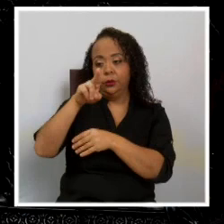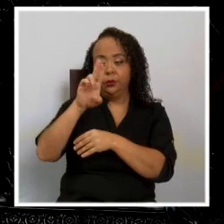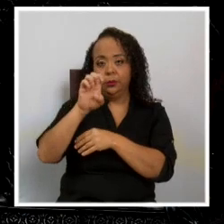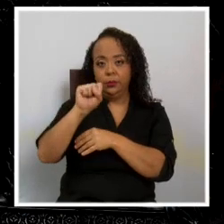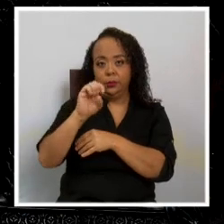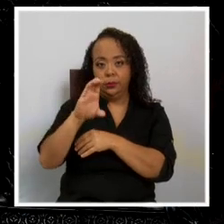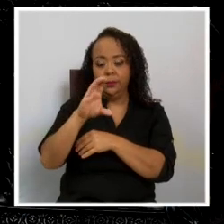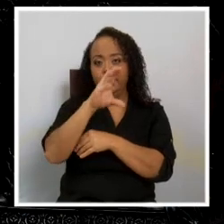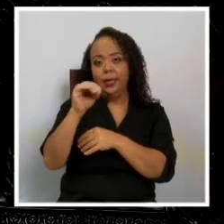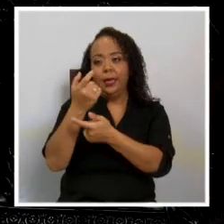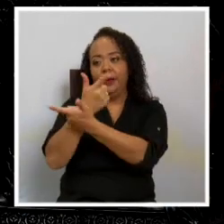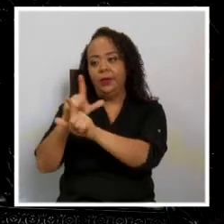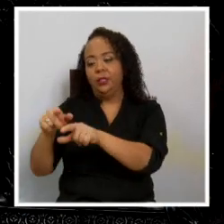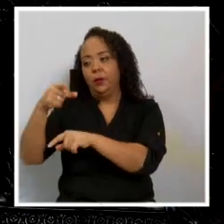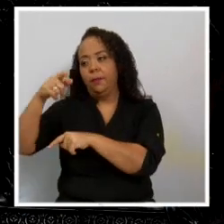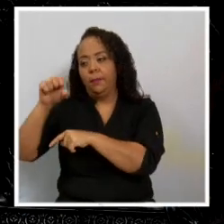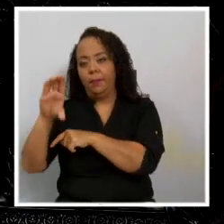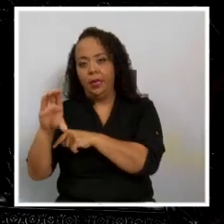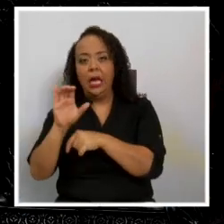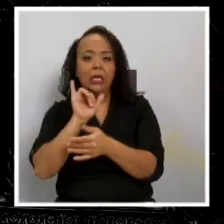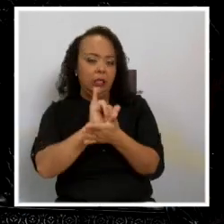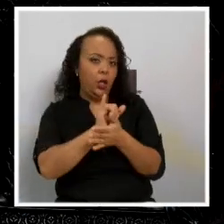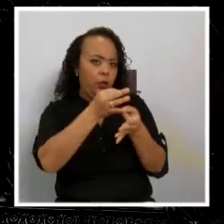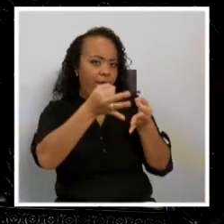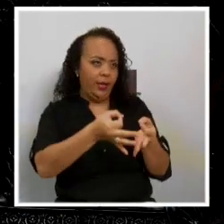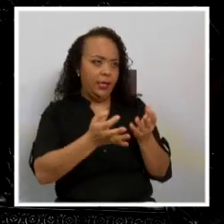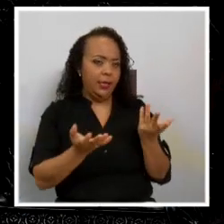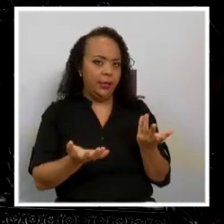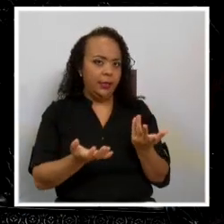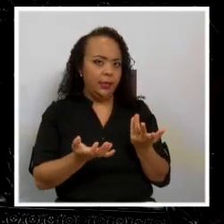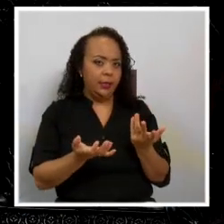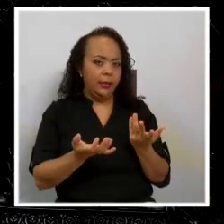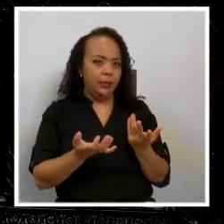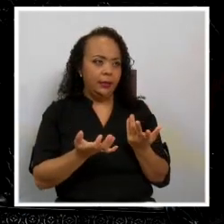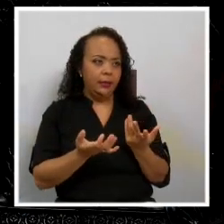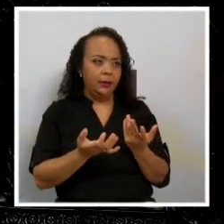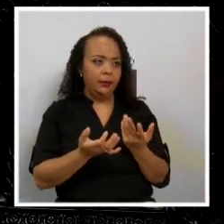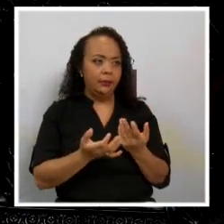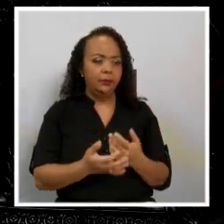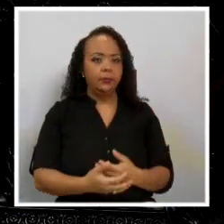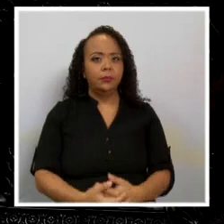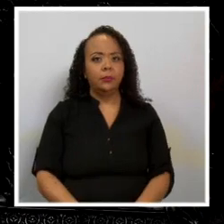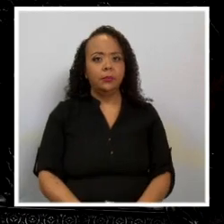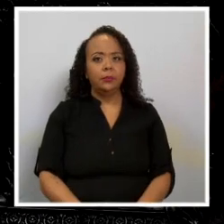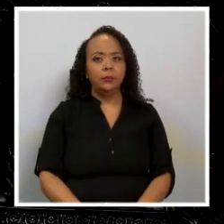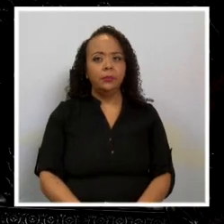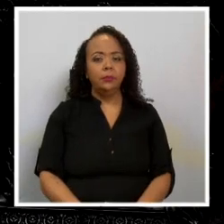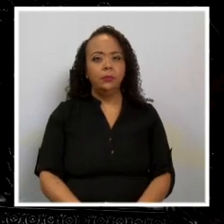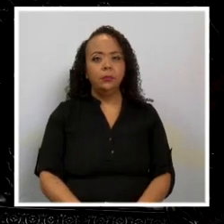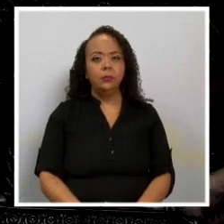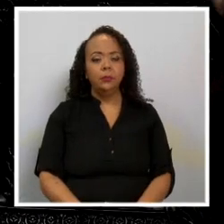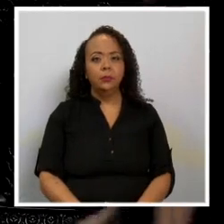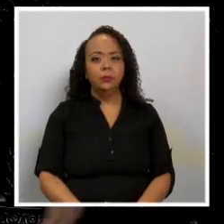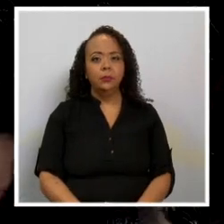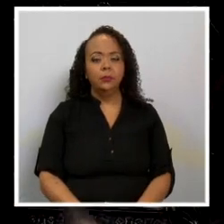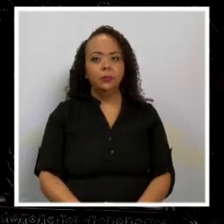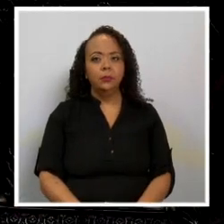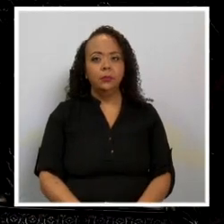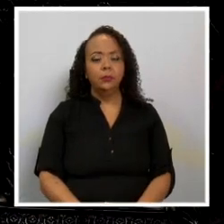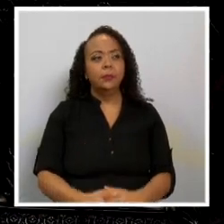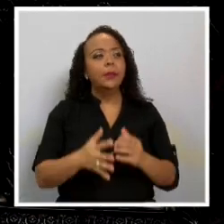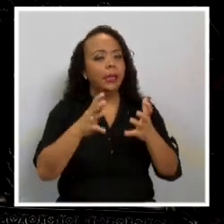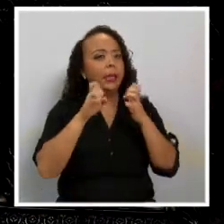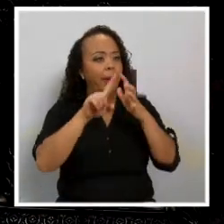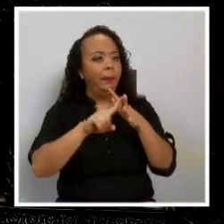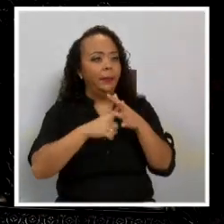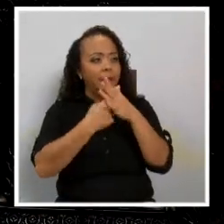y prácticamente Liberación PAC. Así los definiría usted, esos dos bloques, sí. Alejandro Barahona. La oposición del PUS, que quiere empezar